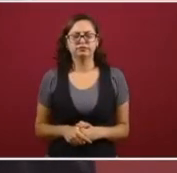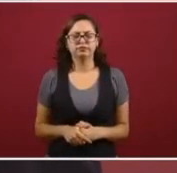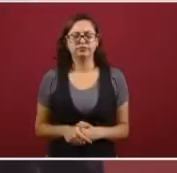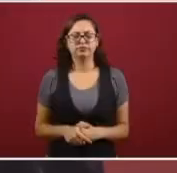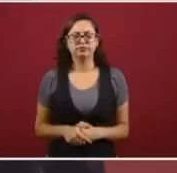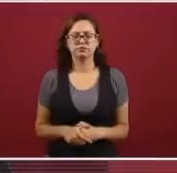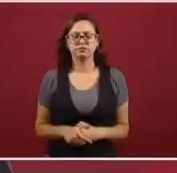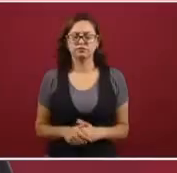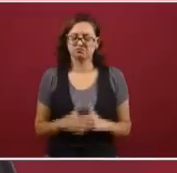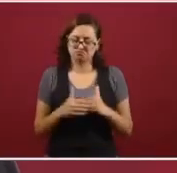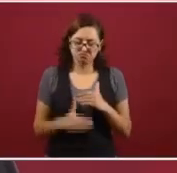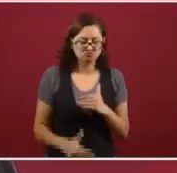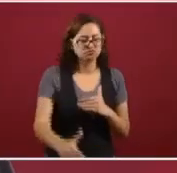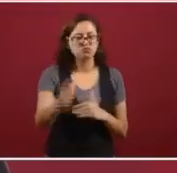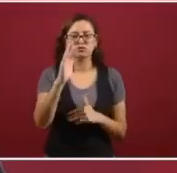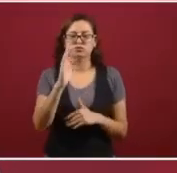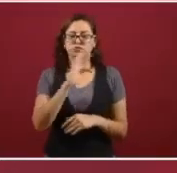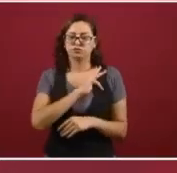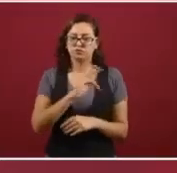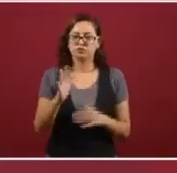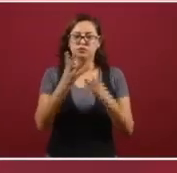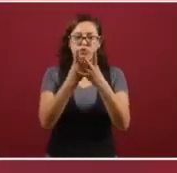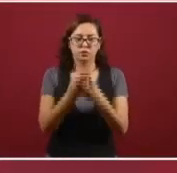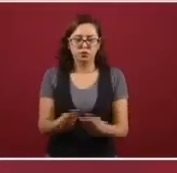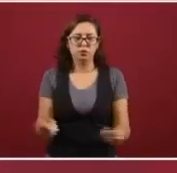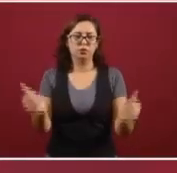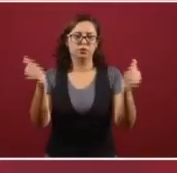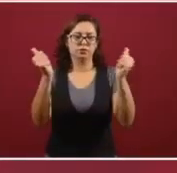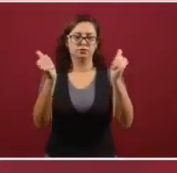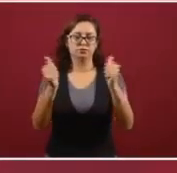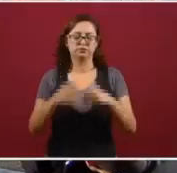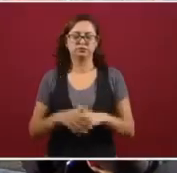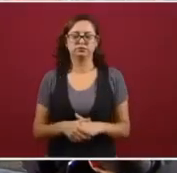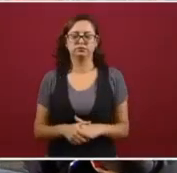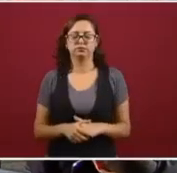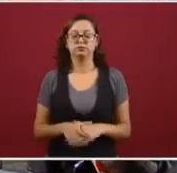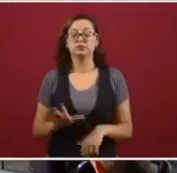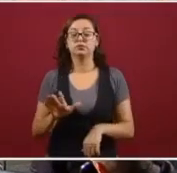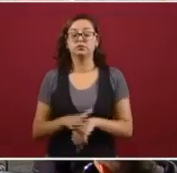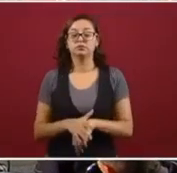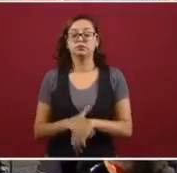y que ya se resuelva este asunto, porque